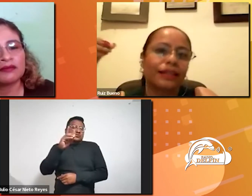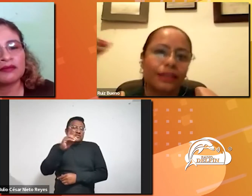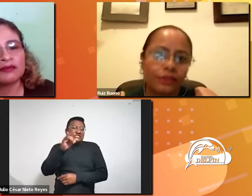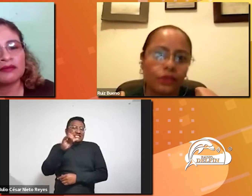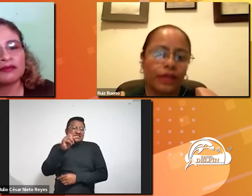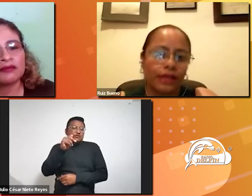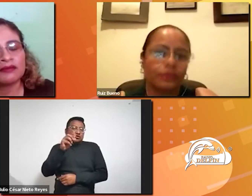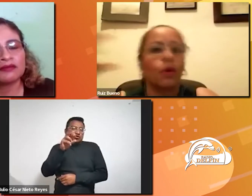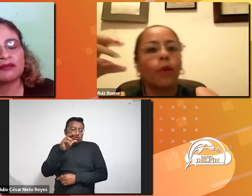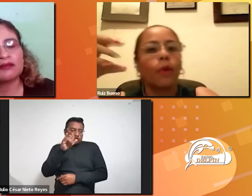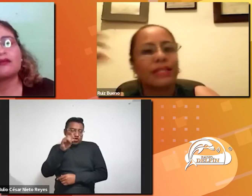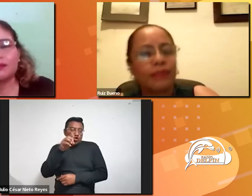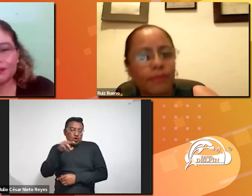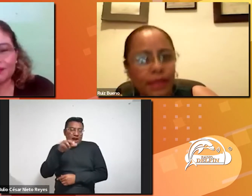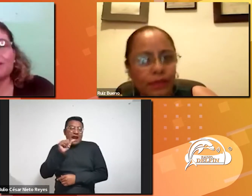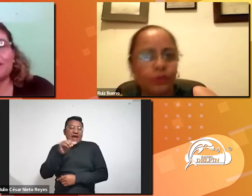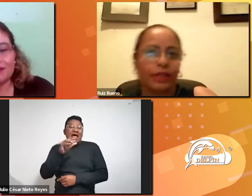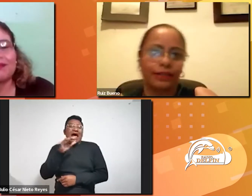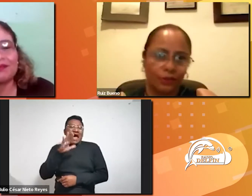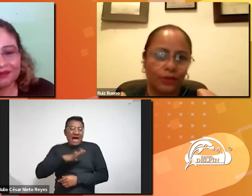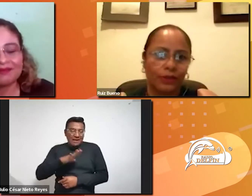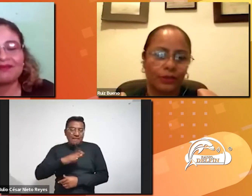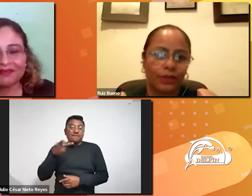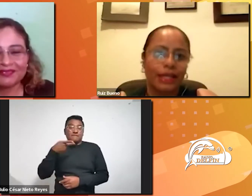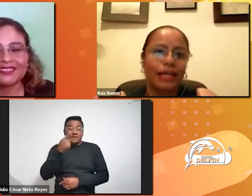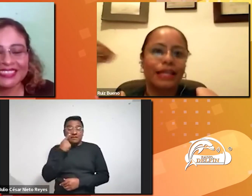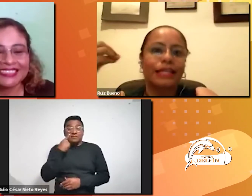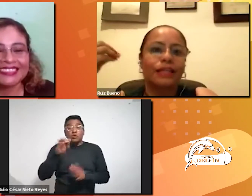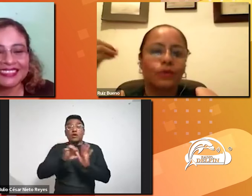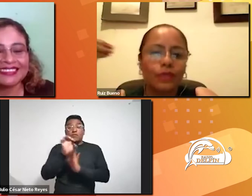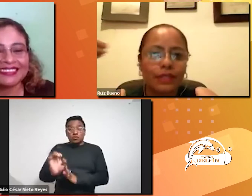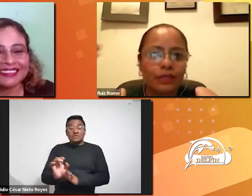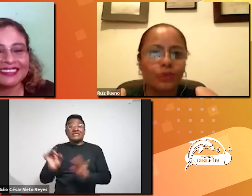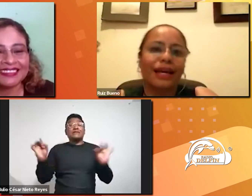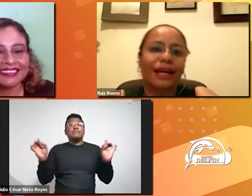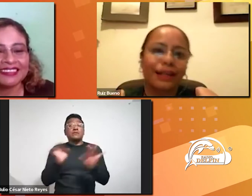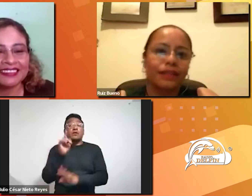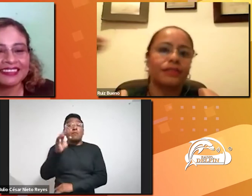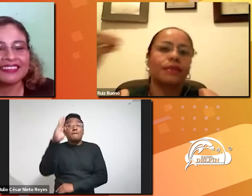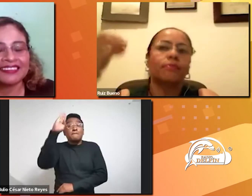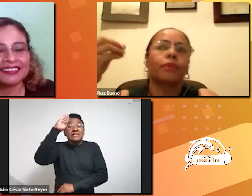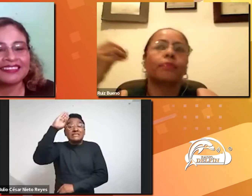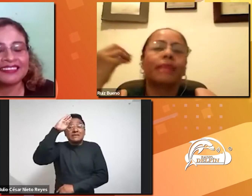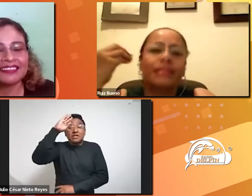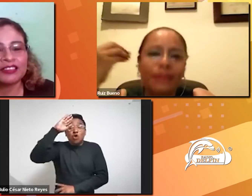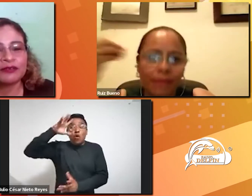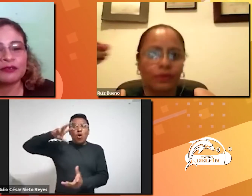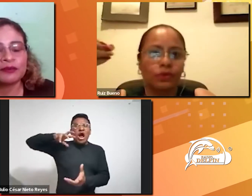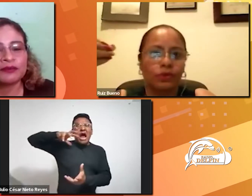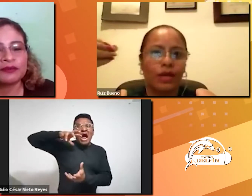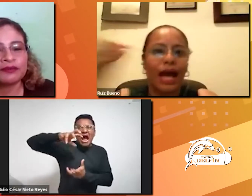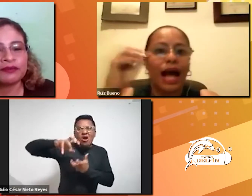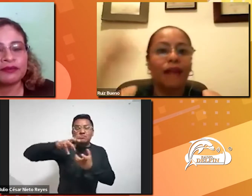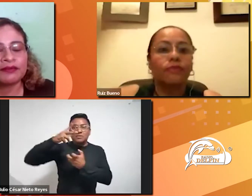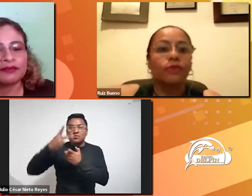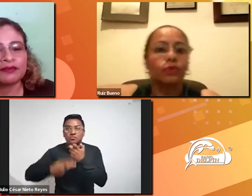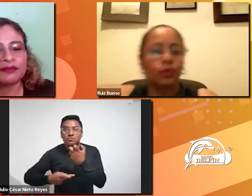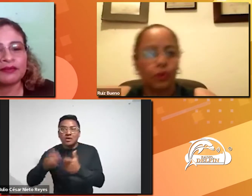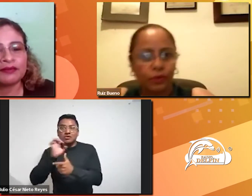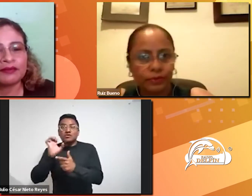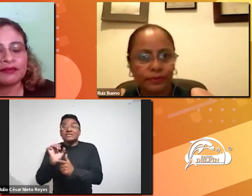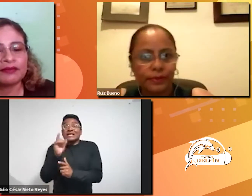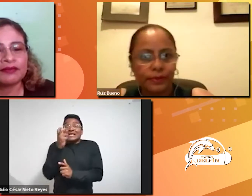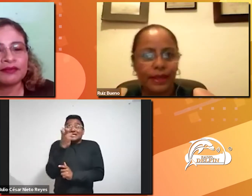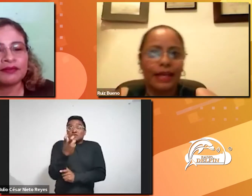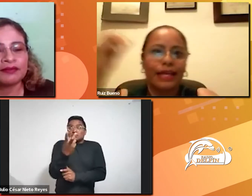fantasías catastróficas o pensamientos catastróficos. Y entonces estos se caracterizan por pensamientos al